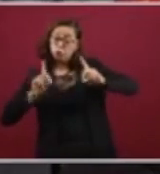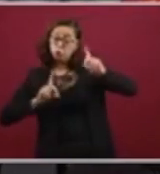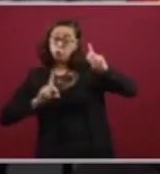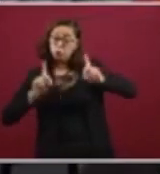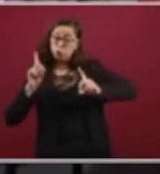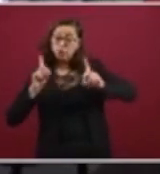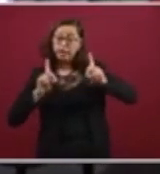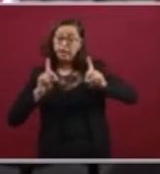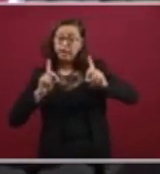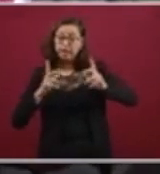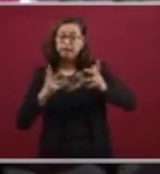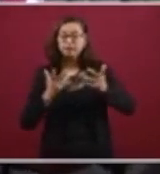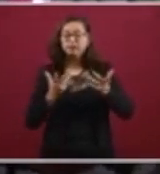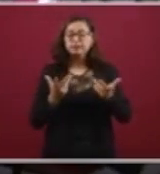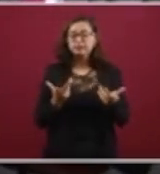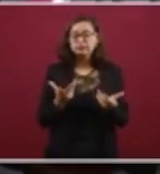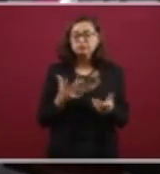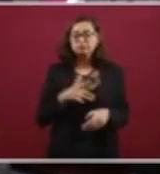motivo de